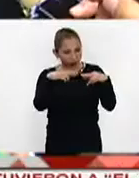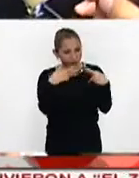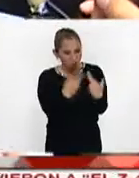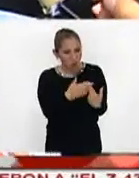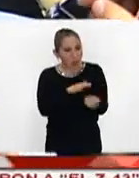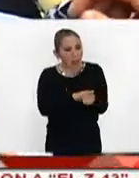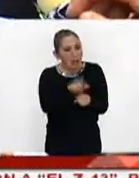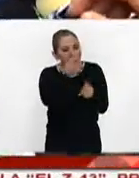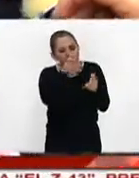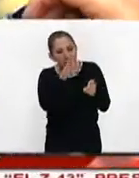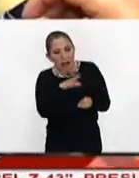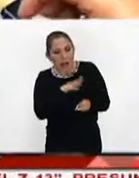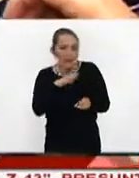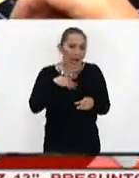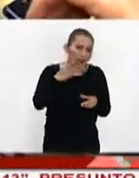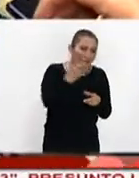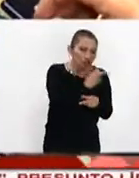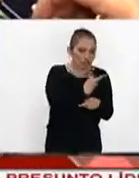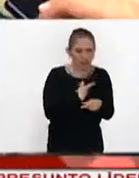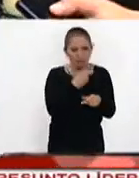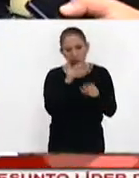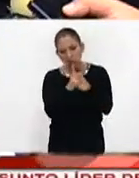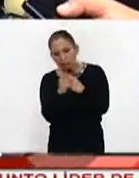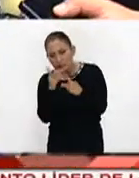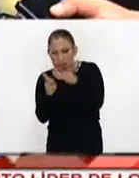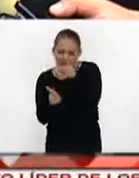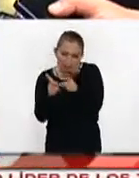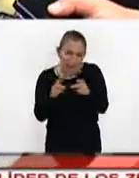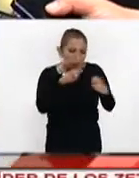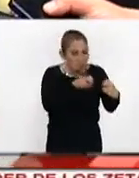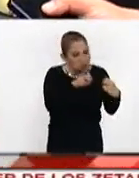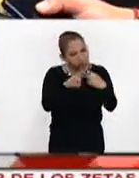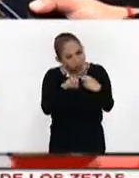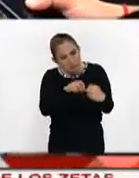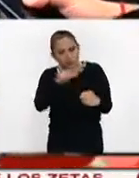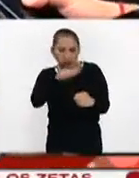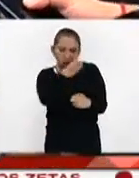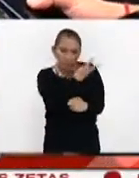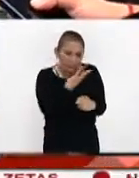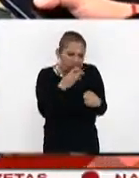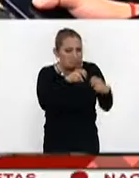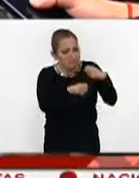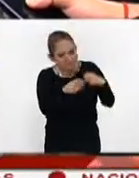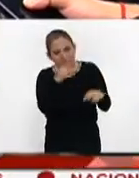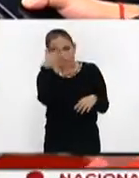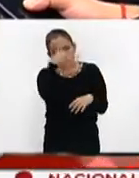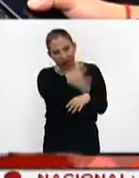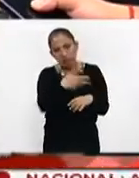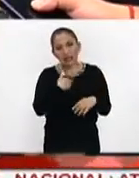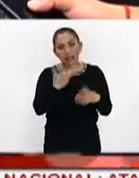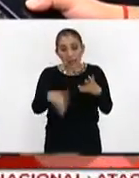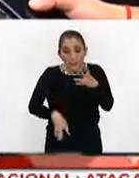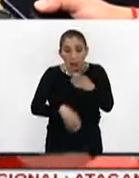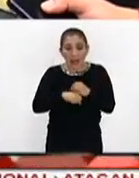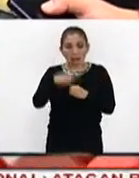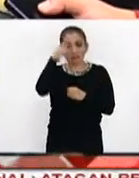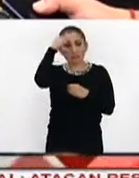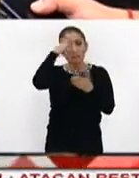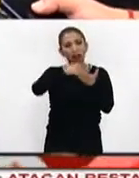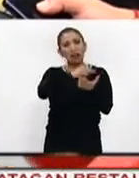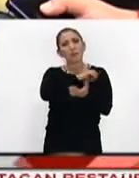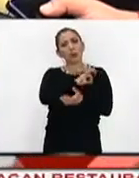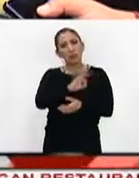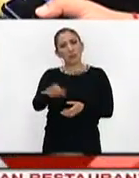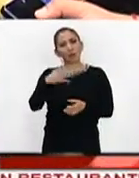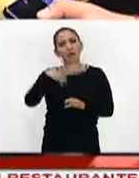Hay diálogos bilaterales y eventualmente los habrá trilaterales. Y adicionalmente creemos que